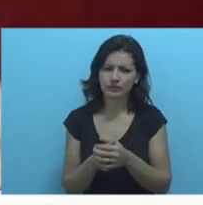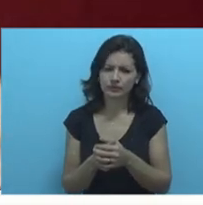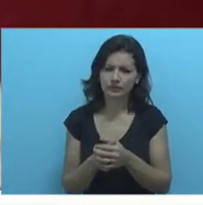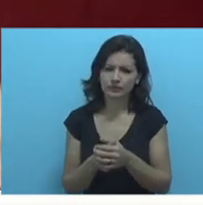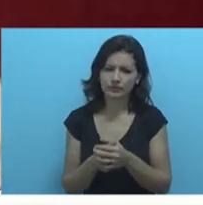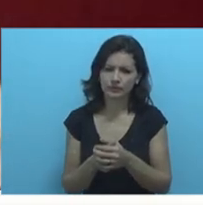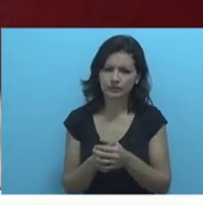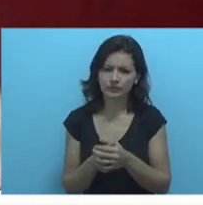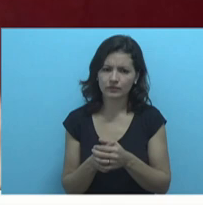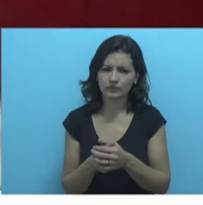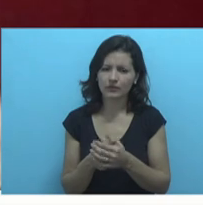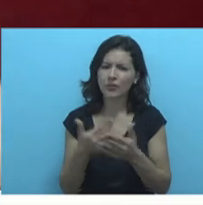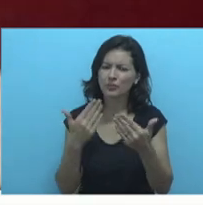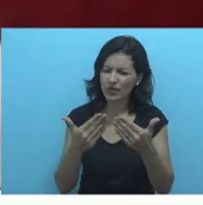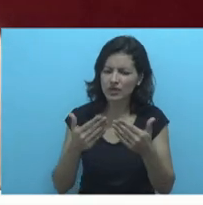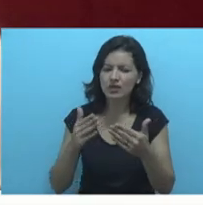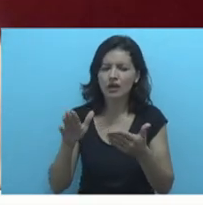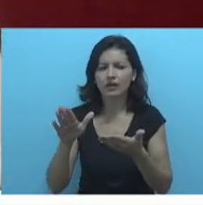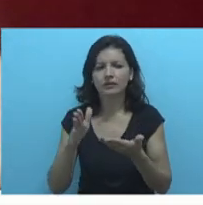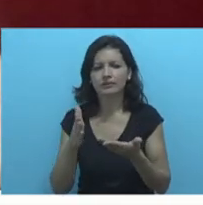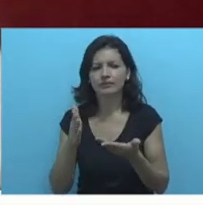sino que estaba viendo todo el tiempo si eso tenía resultados.